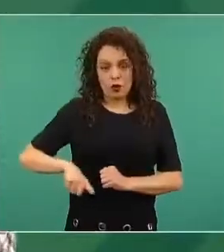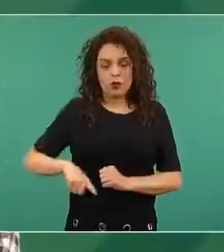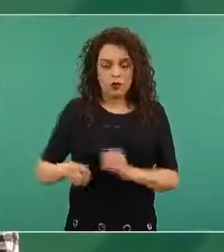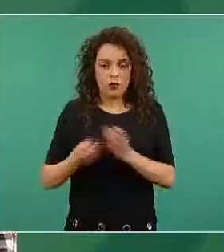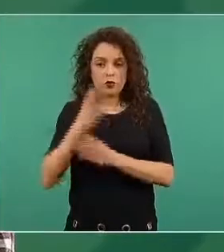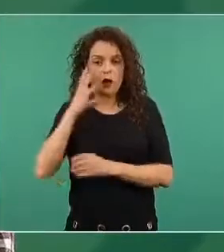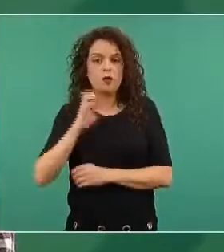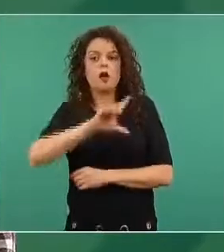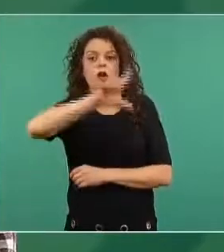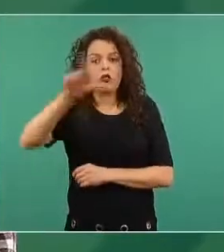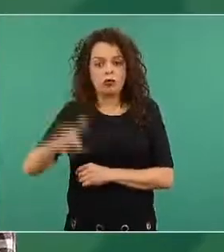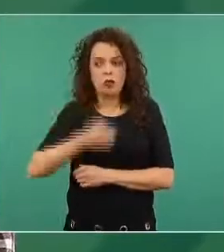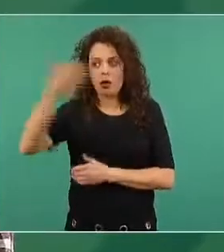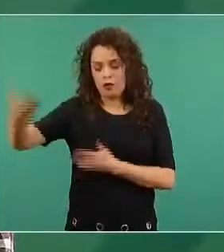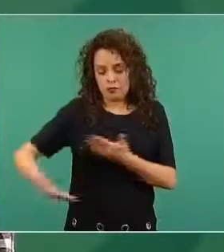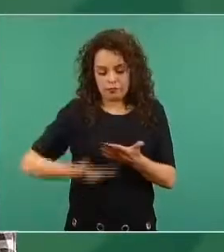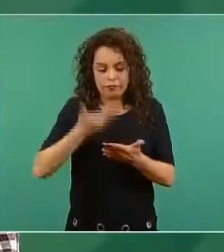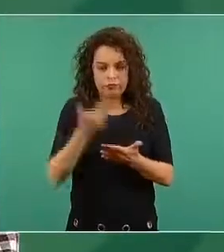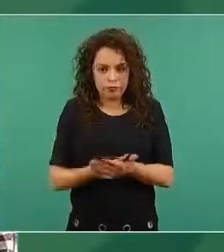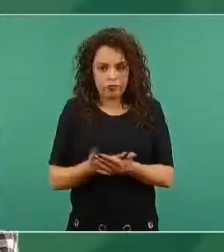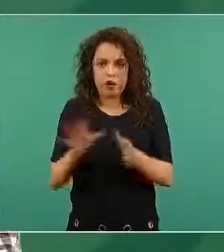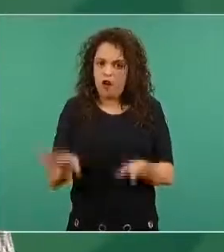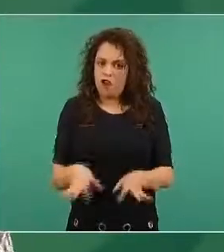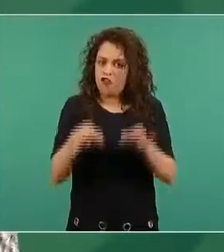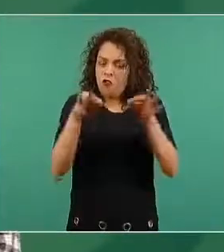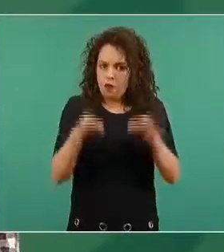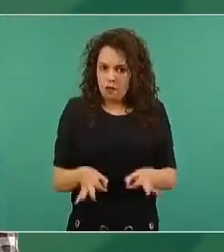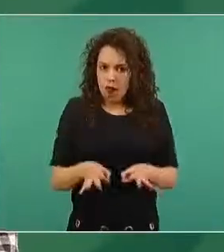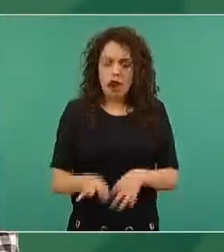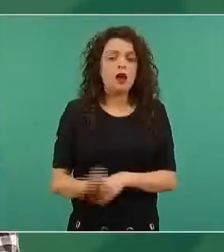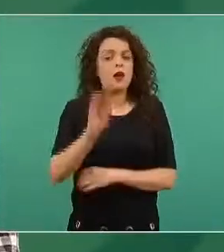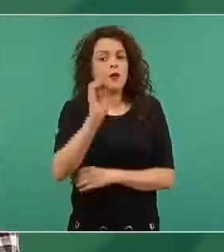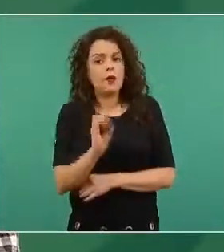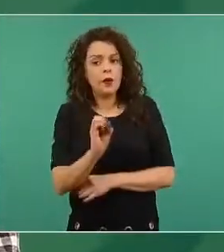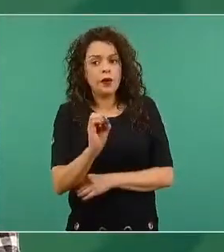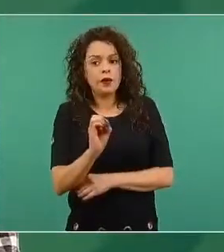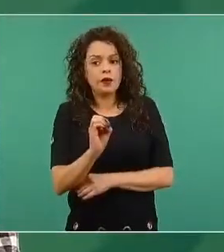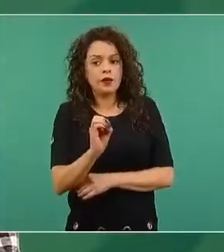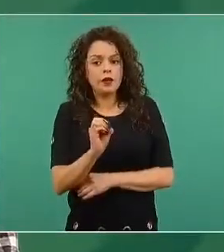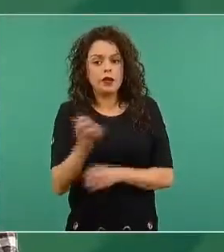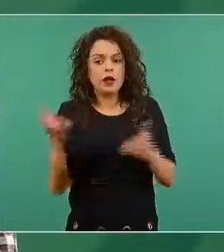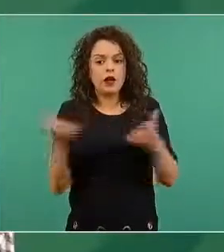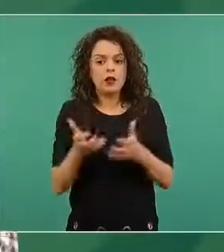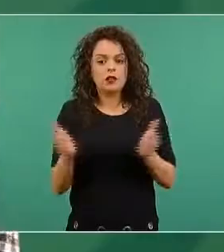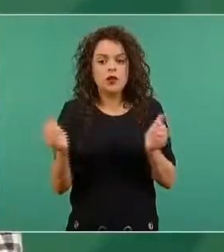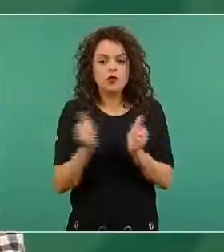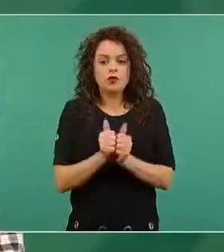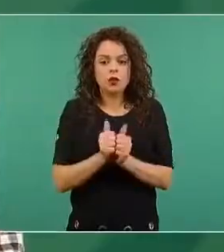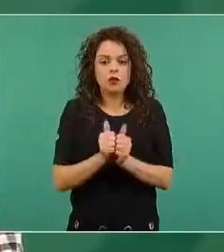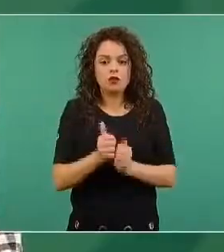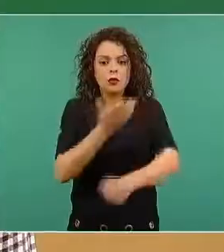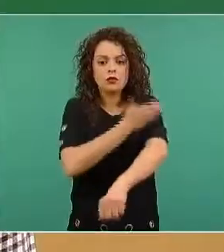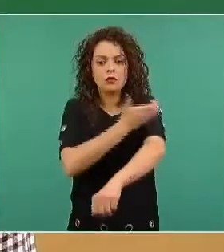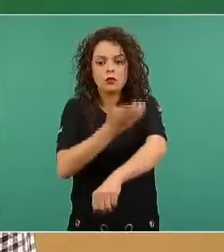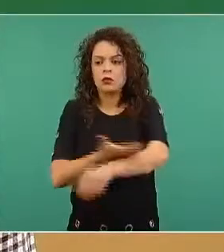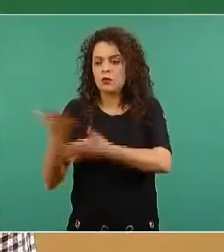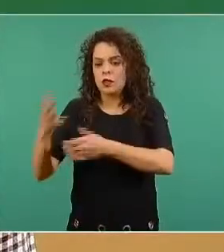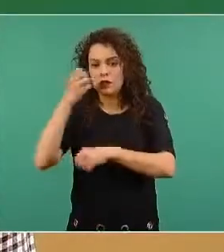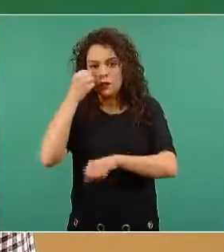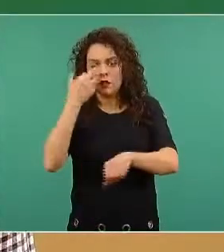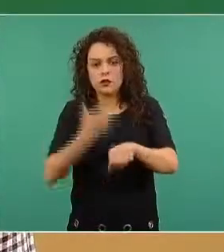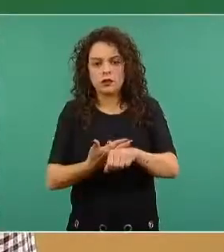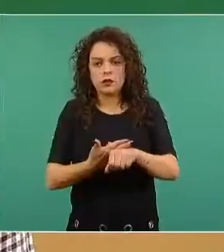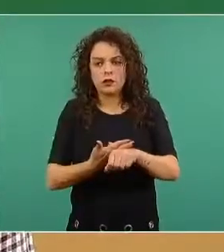presentará formalmente este planteamiento o lo harán a través de nuestro amigo, colega, el secretario